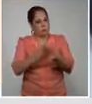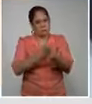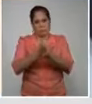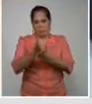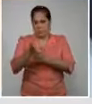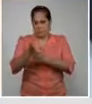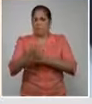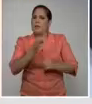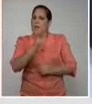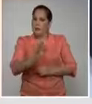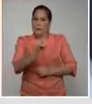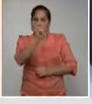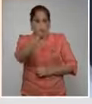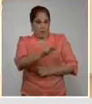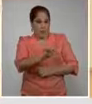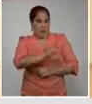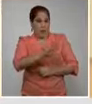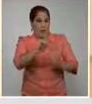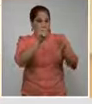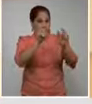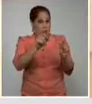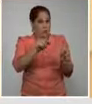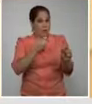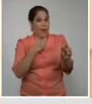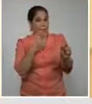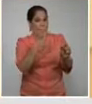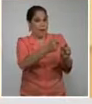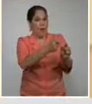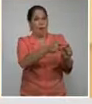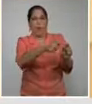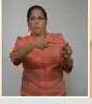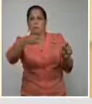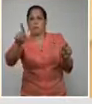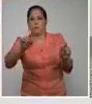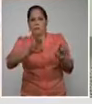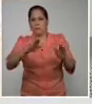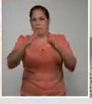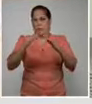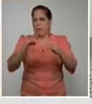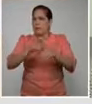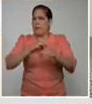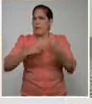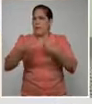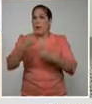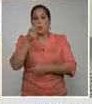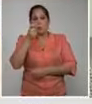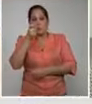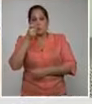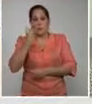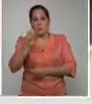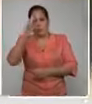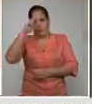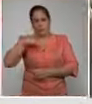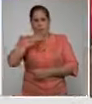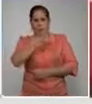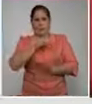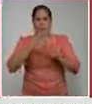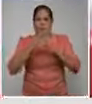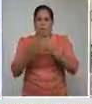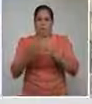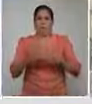de cada una de esas personas ya forman parte de este estudio clínico. ¿Cómo se ha diseñado, doctora? Porque sabemos que son 3 dosis, ayer concluía la primera